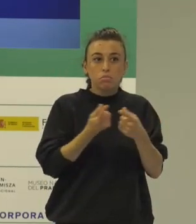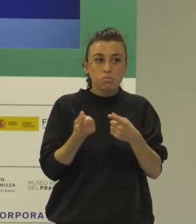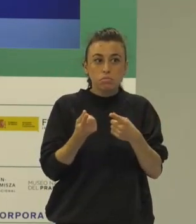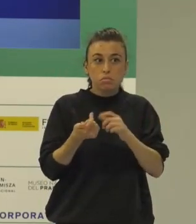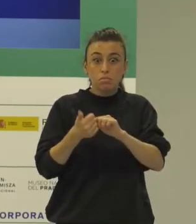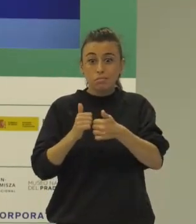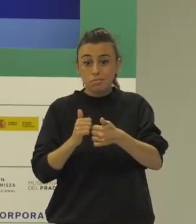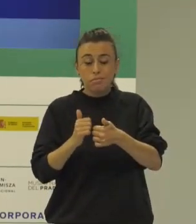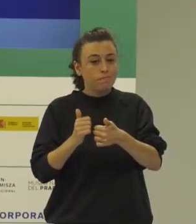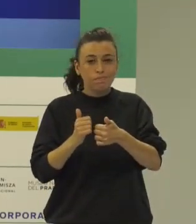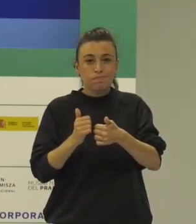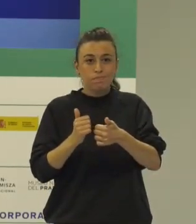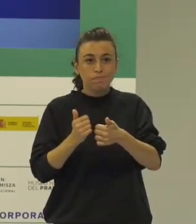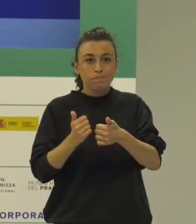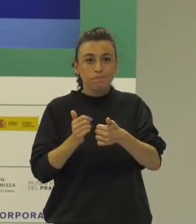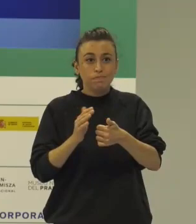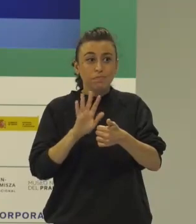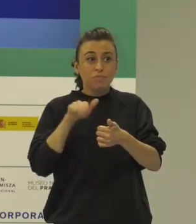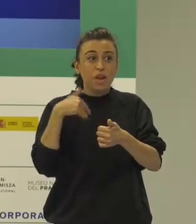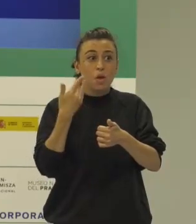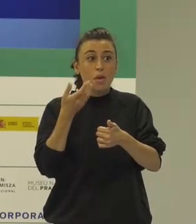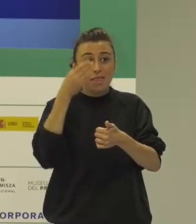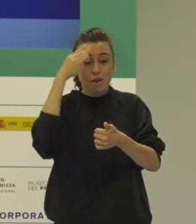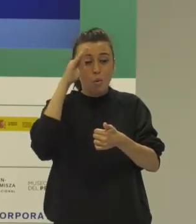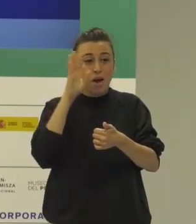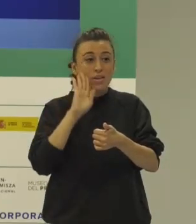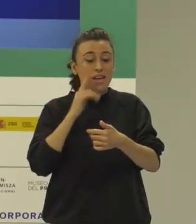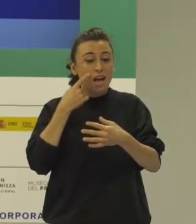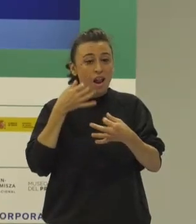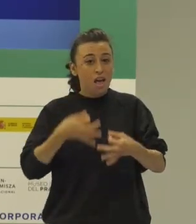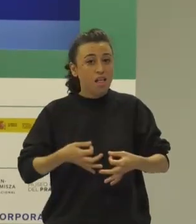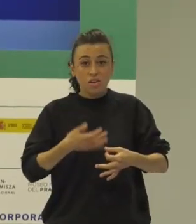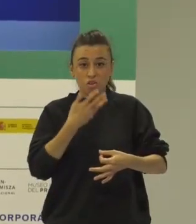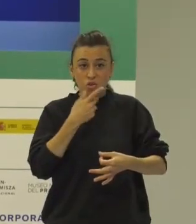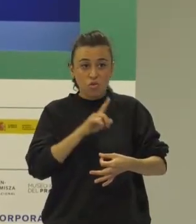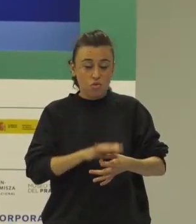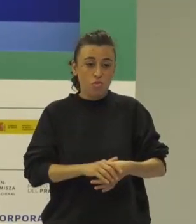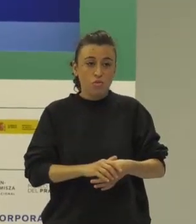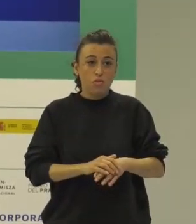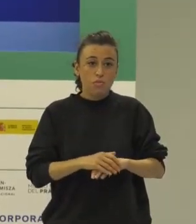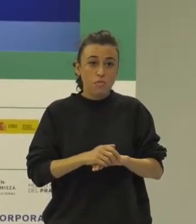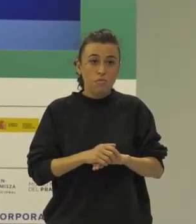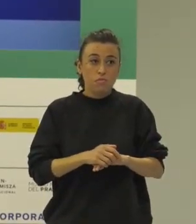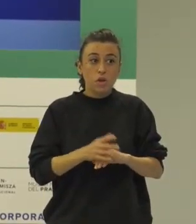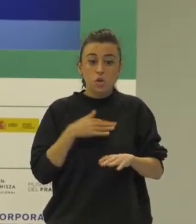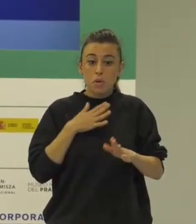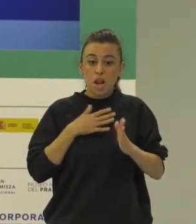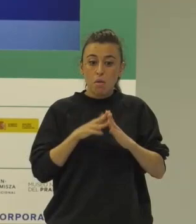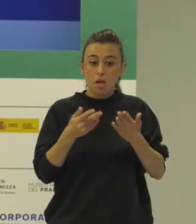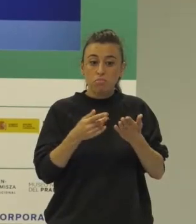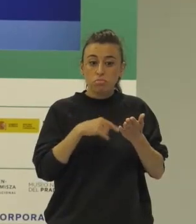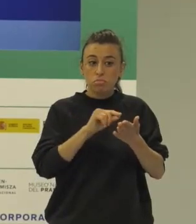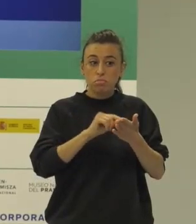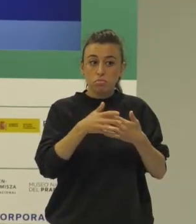Y bueno, y eso es lo que sucede, que fuera de Cuba, que no se conoce esa realidad. Y fue un poco lo que intenté hacer con el libro, ¿no? Contar